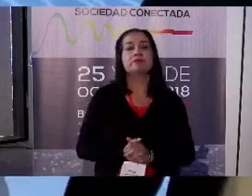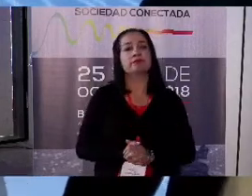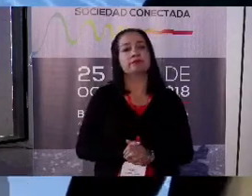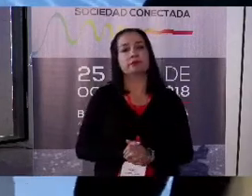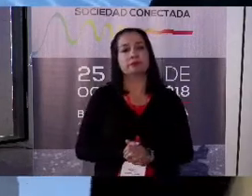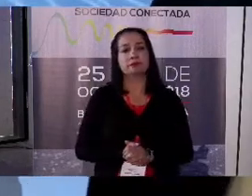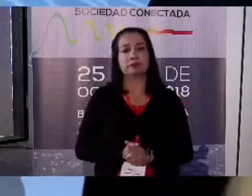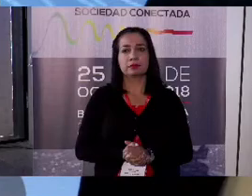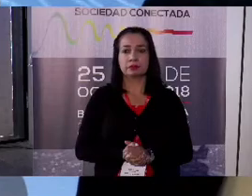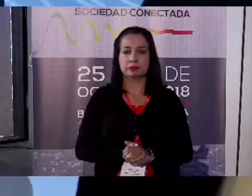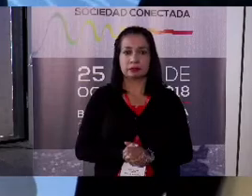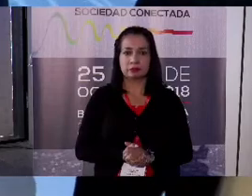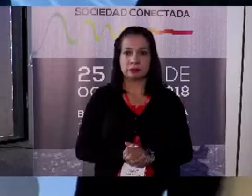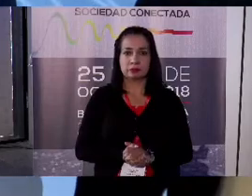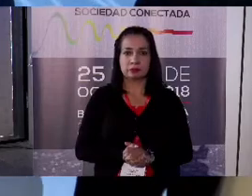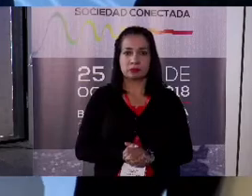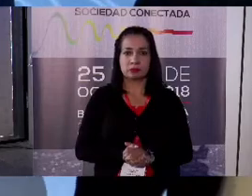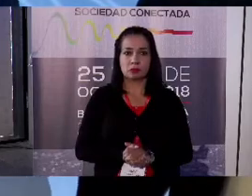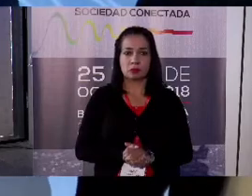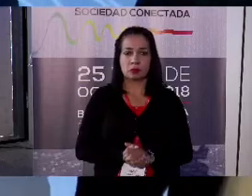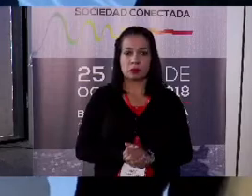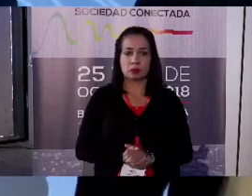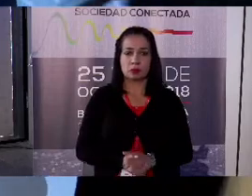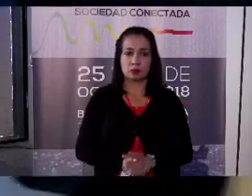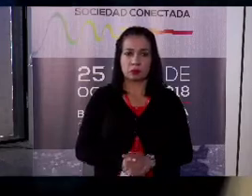Héctor nuestro último